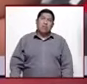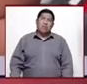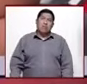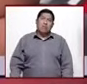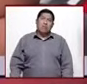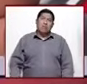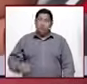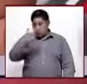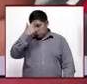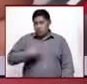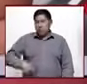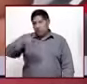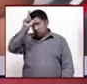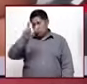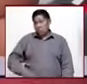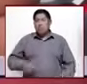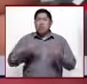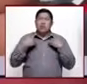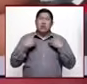cada uno tiene.